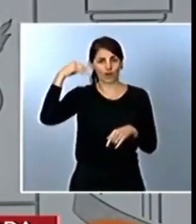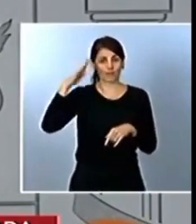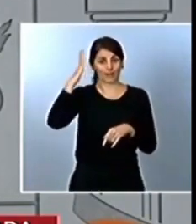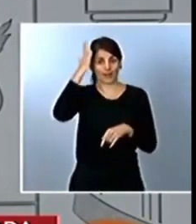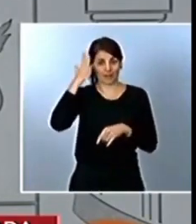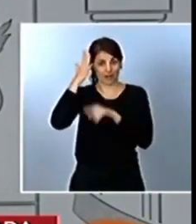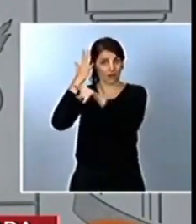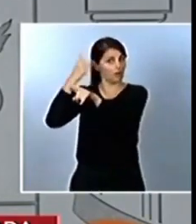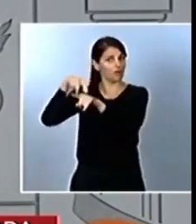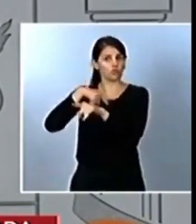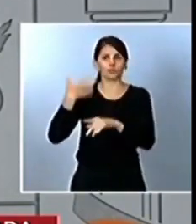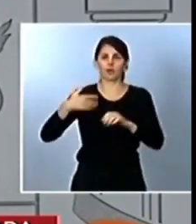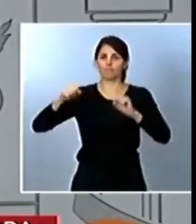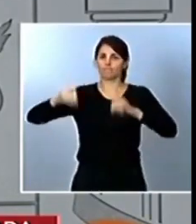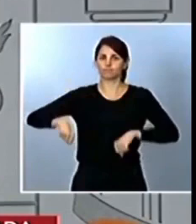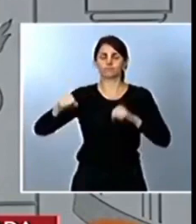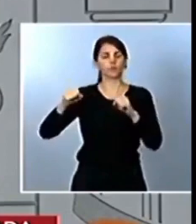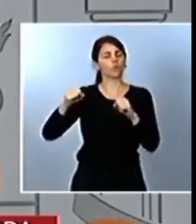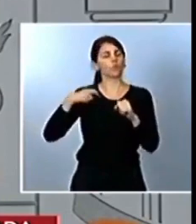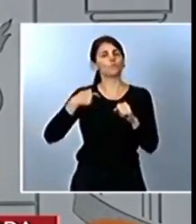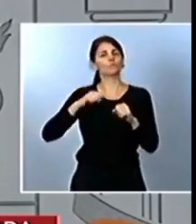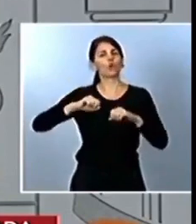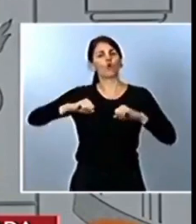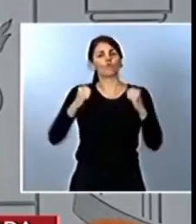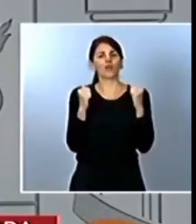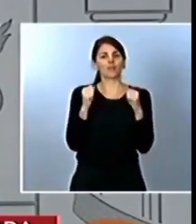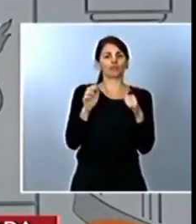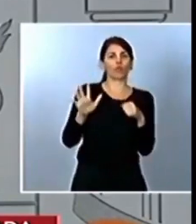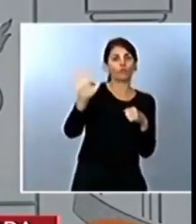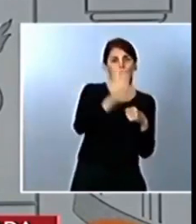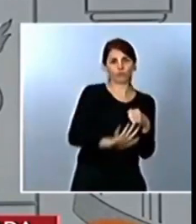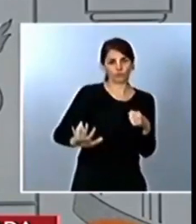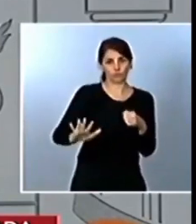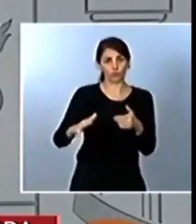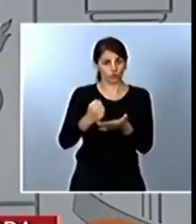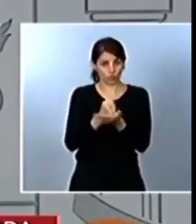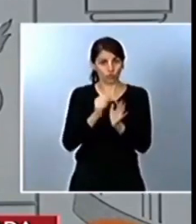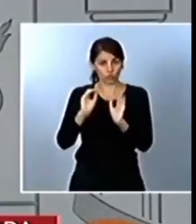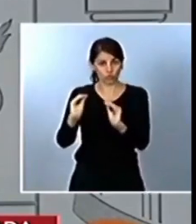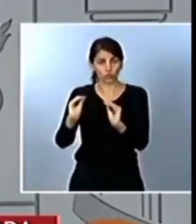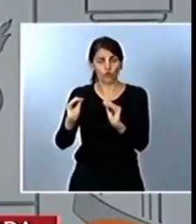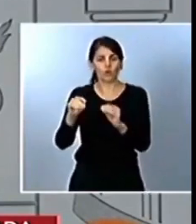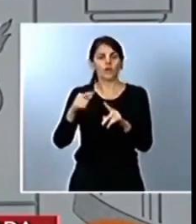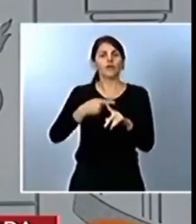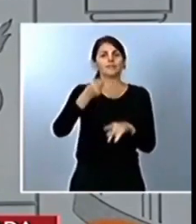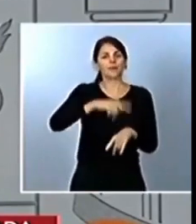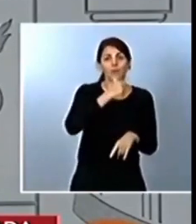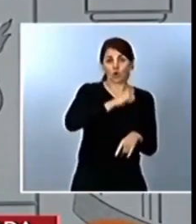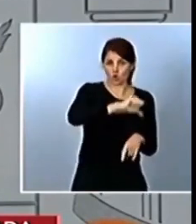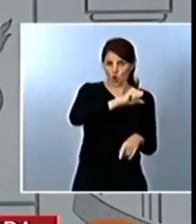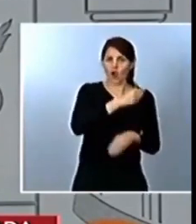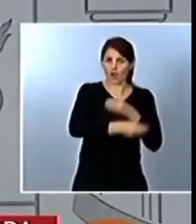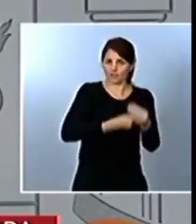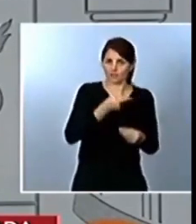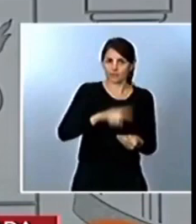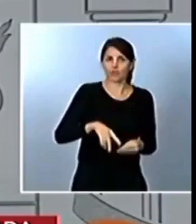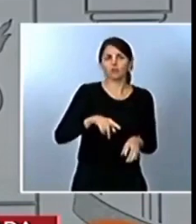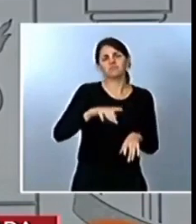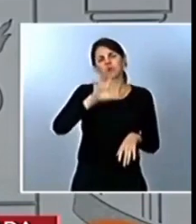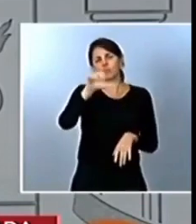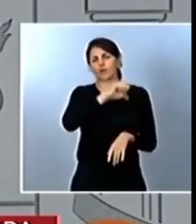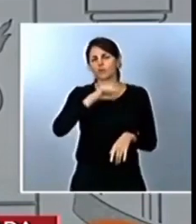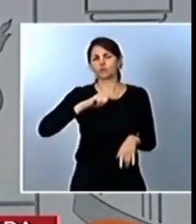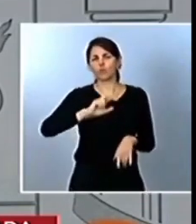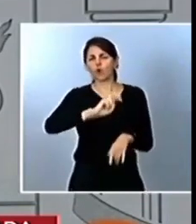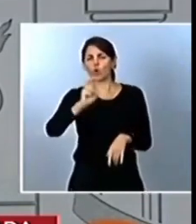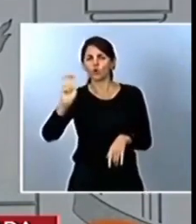perimetral de todo el territorio, como lo ha hecho también, por ejemplo, La Rioja, y ha habido comunidades autónomas, en este caso en la